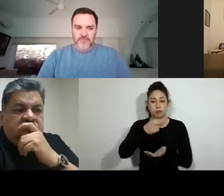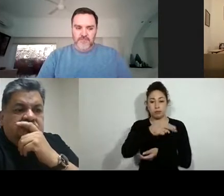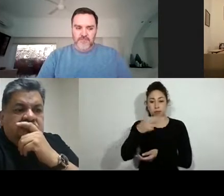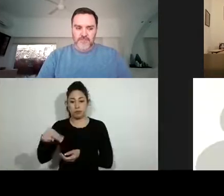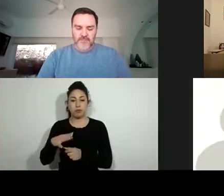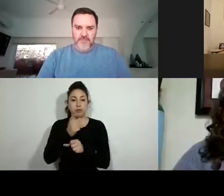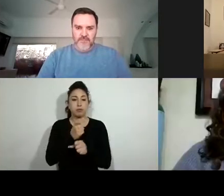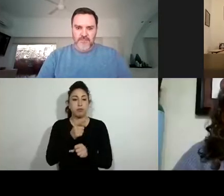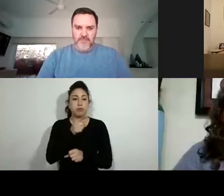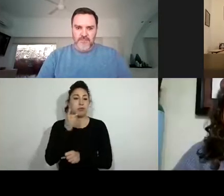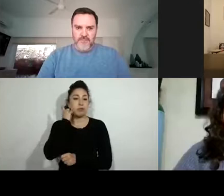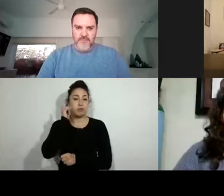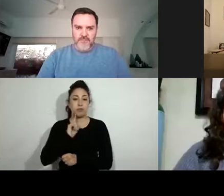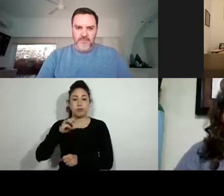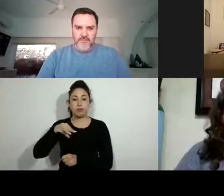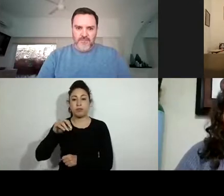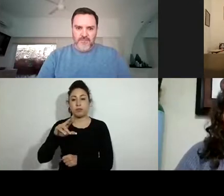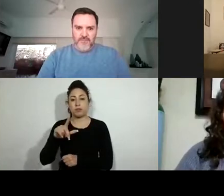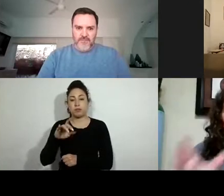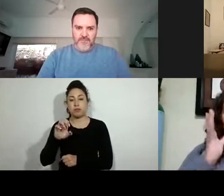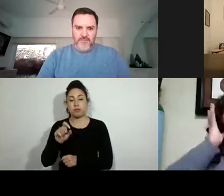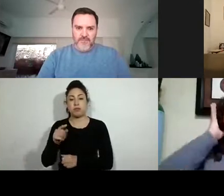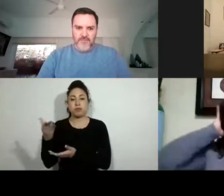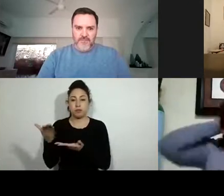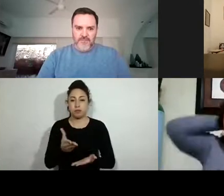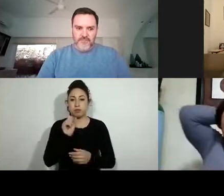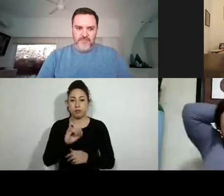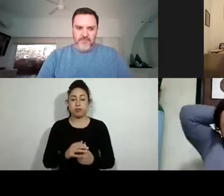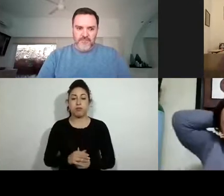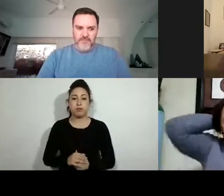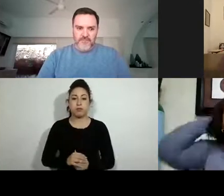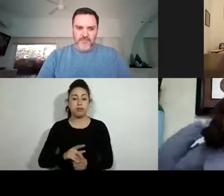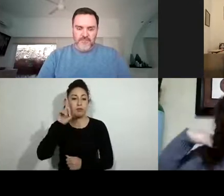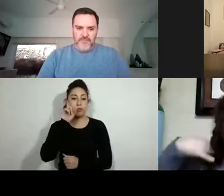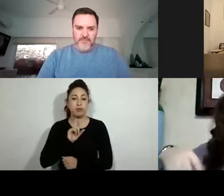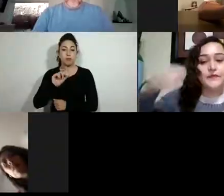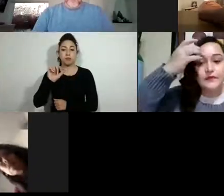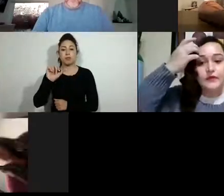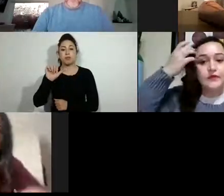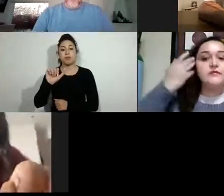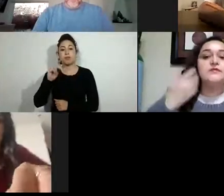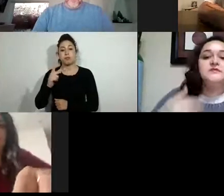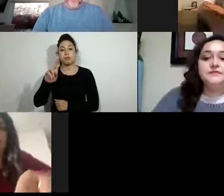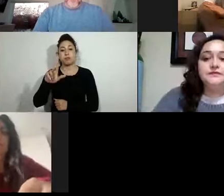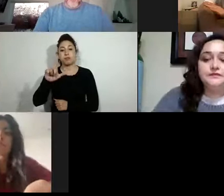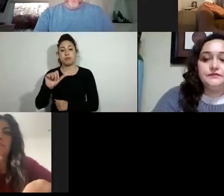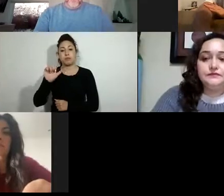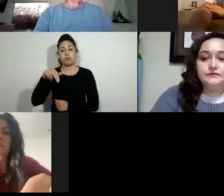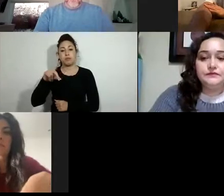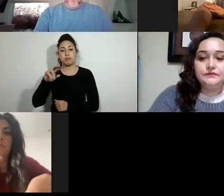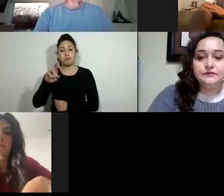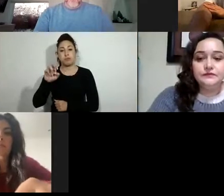Guadalupe Morales Rubio. Presente. Diputada Paula Andrea Castillo Mendieta.